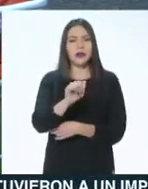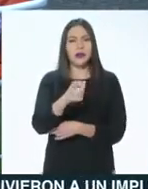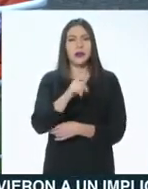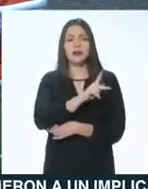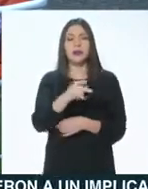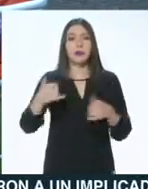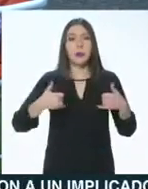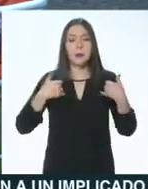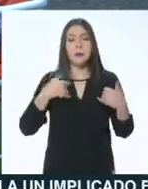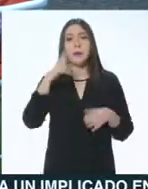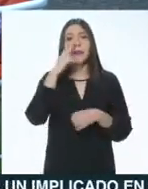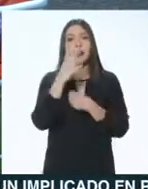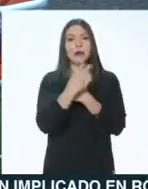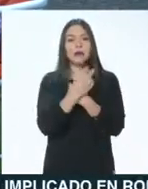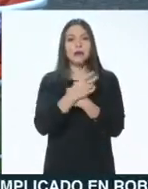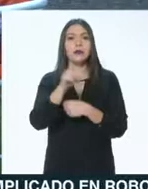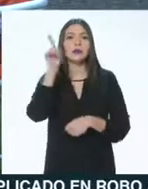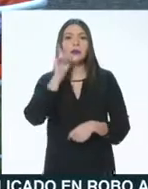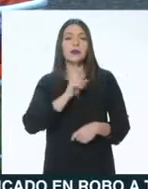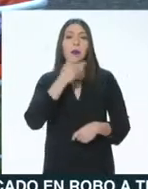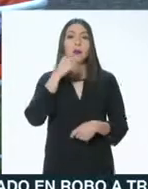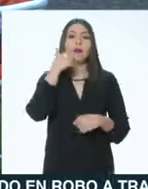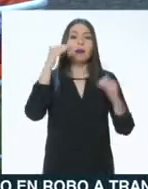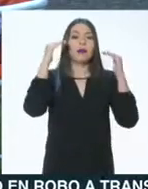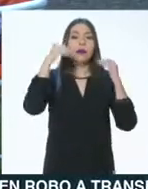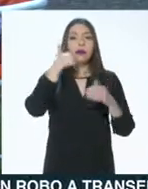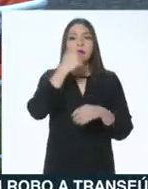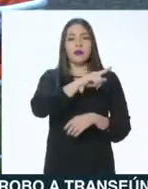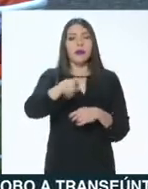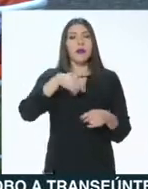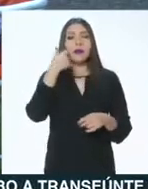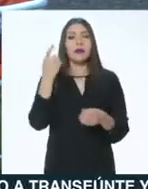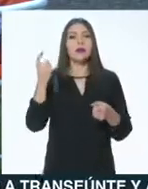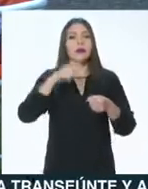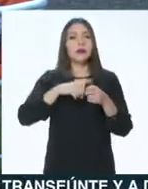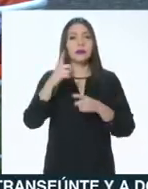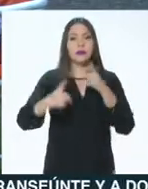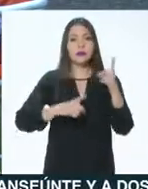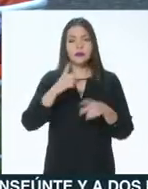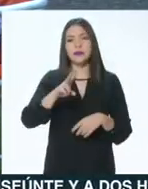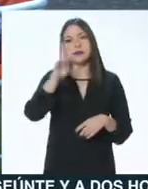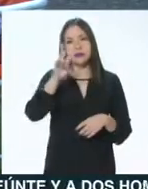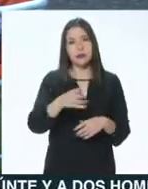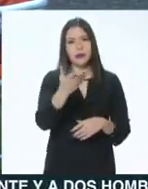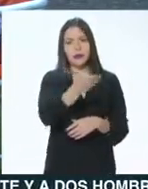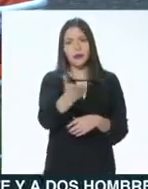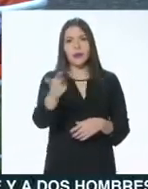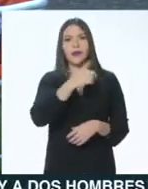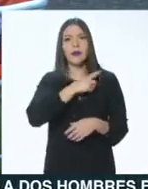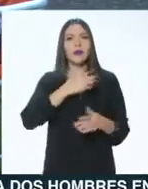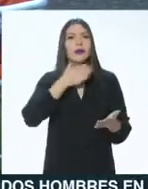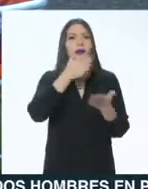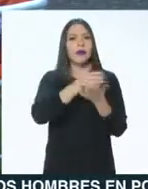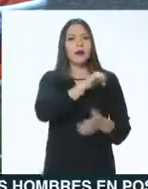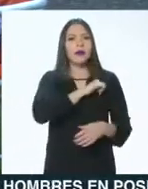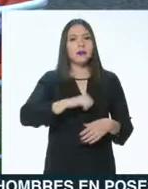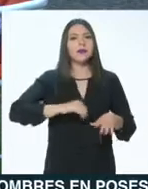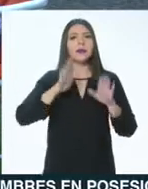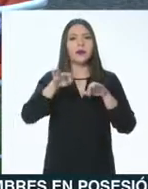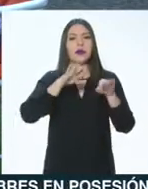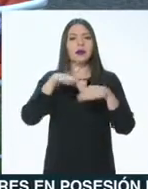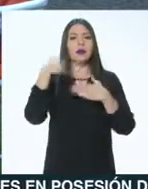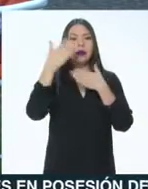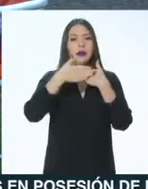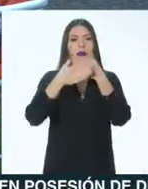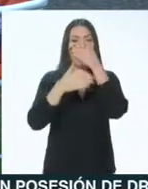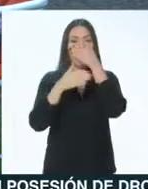jóvenes, chavas, adultos, quien quiera unirse al deporte de diversidad, pues de verdad los invito a acérquense a su alcaldía. Vamos a estar trabajando ya directamente en las